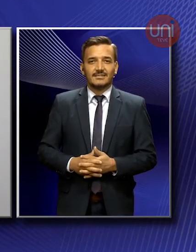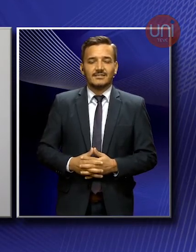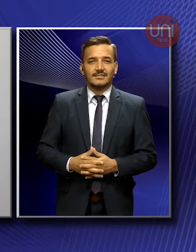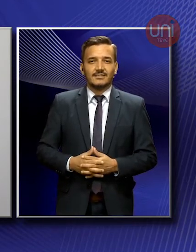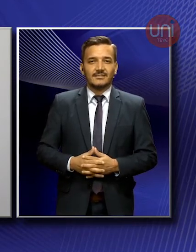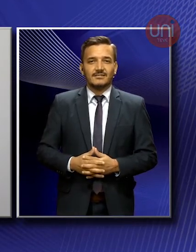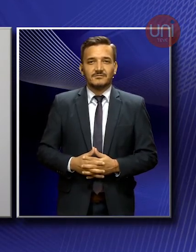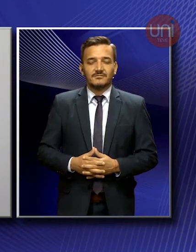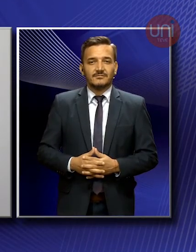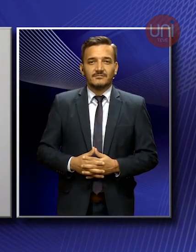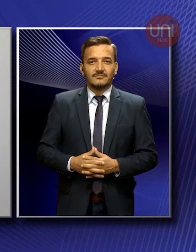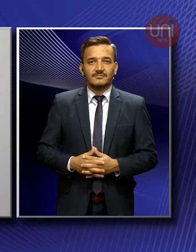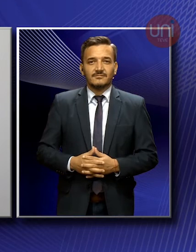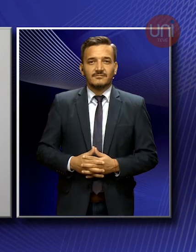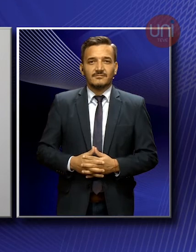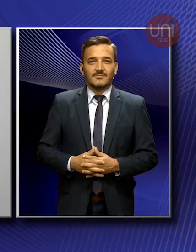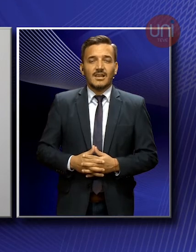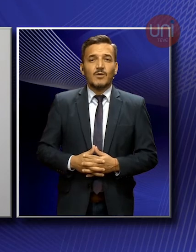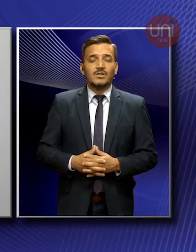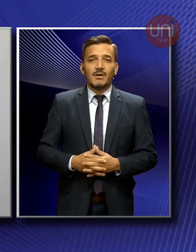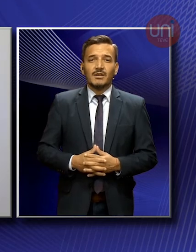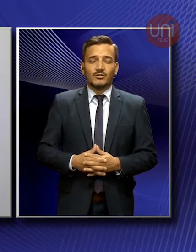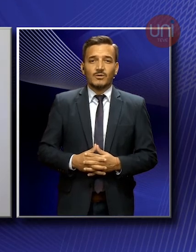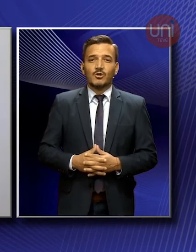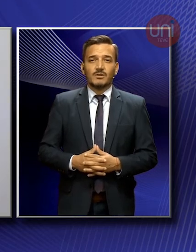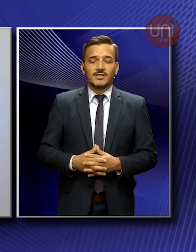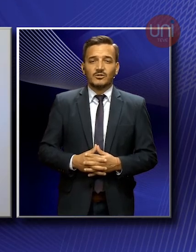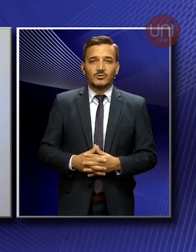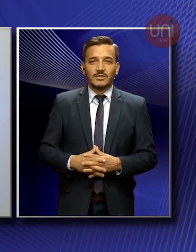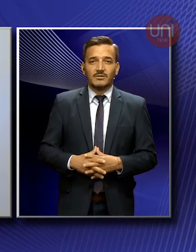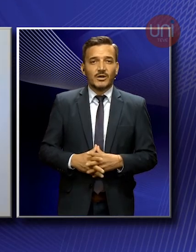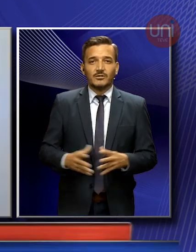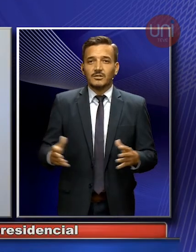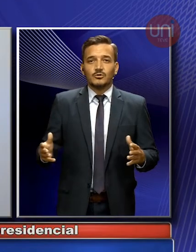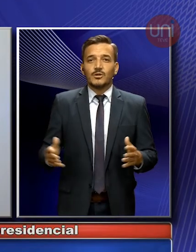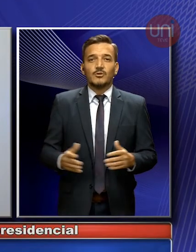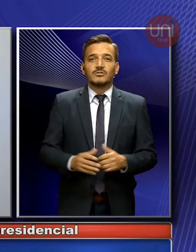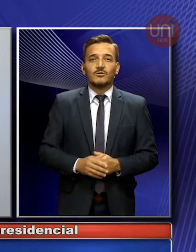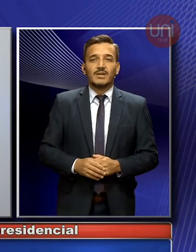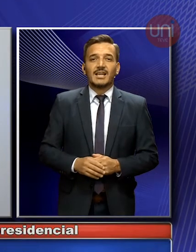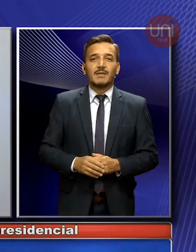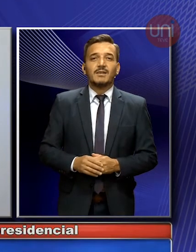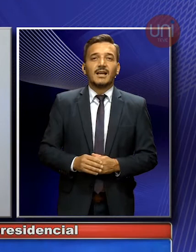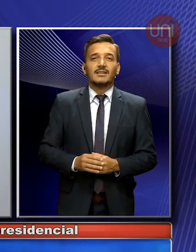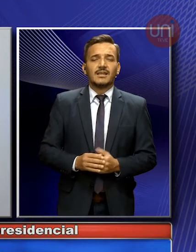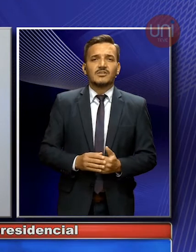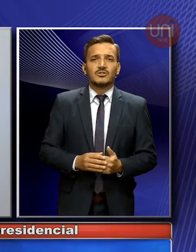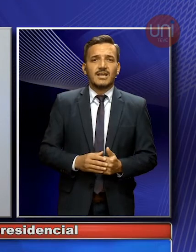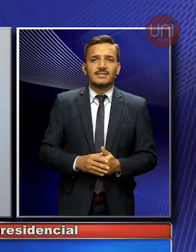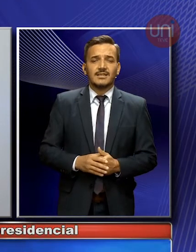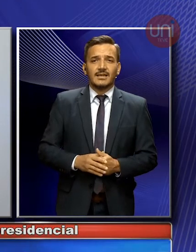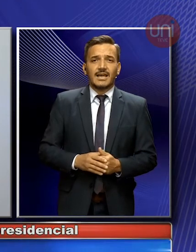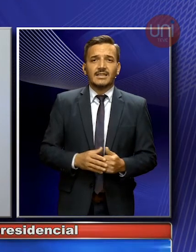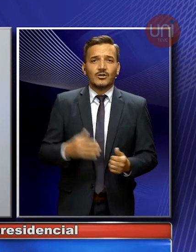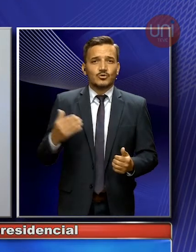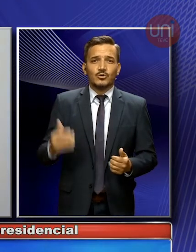poder estar en contacto con la gente de Villa María. La última vez que estuvimos conversando con usted, bueno, tuvimos una réplica en redes sociales,